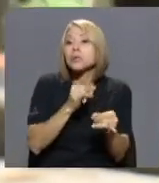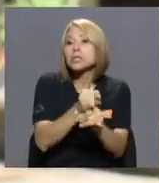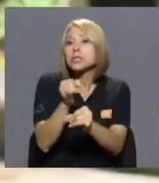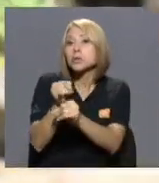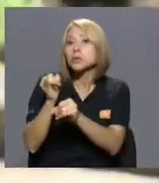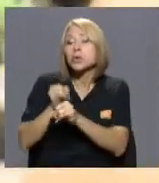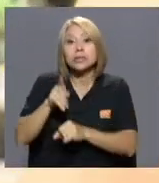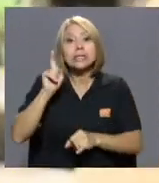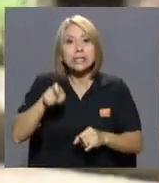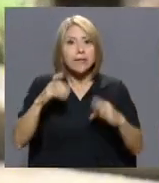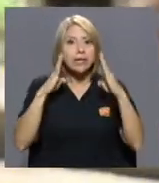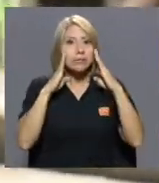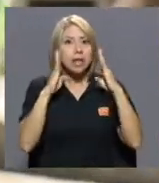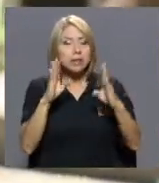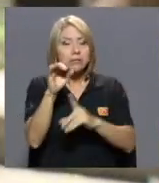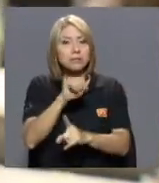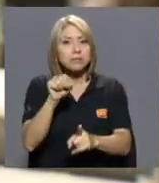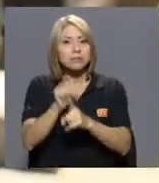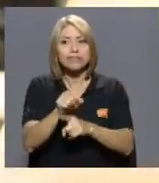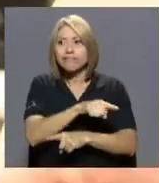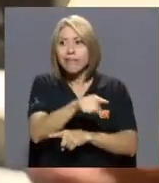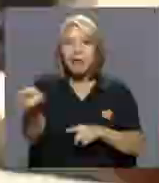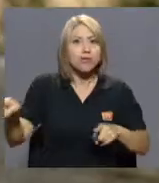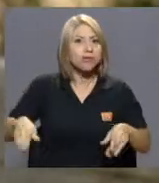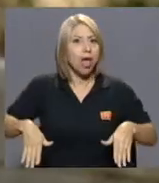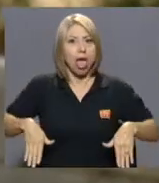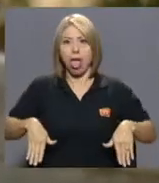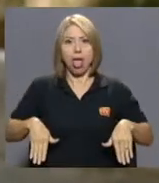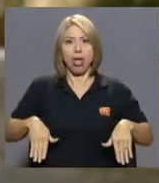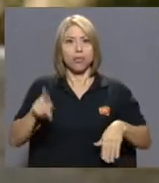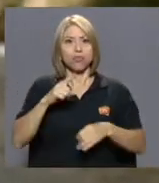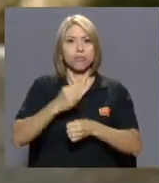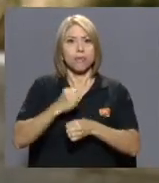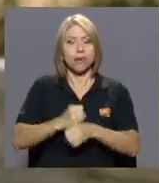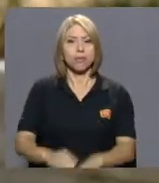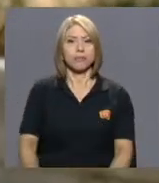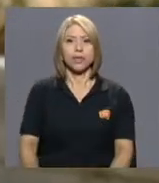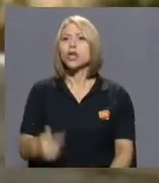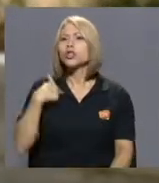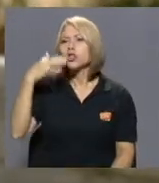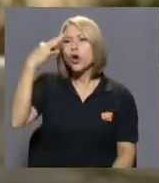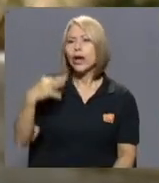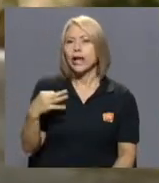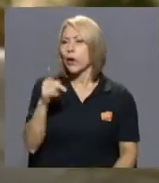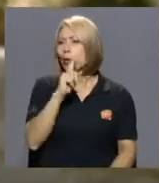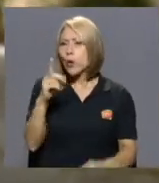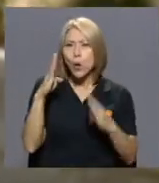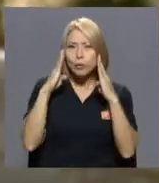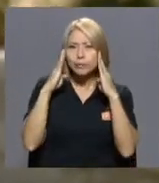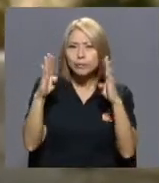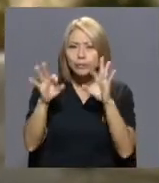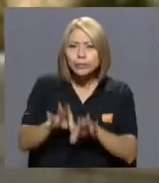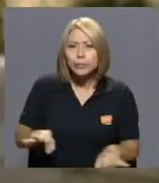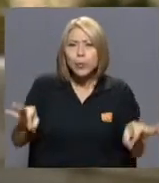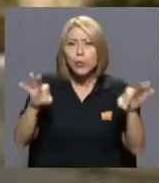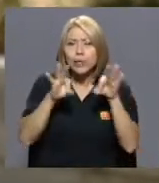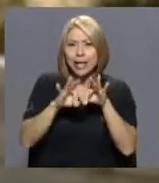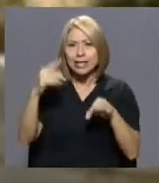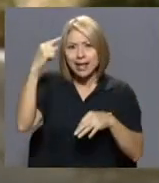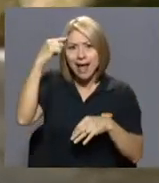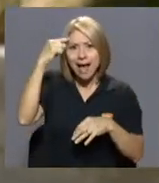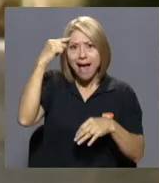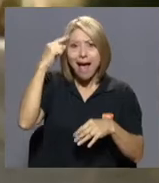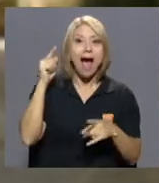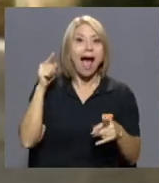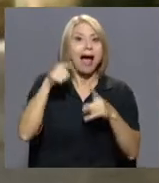esta situación, que no están haciendo su trabajo. Sinceramente creo que no se le da tanta importancia, o no se le ha venido dando tanta importancia hasta el día de hoy, que